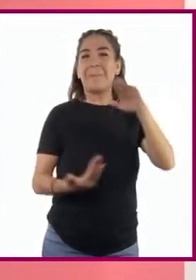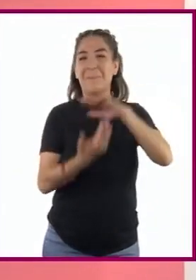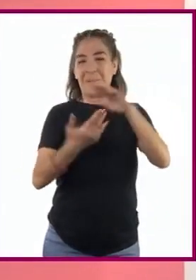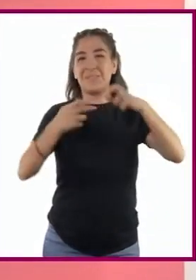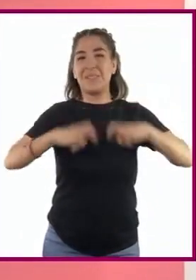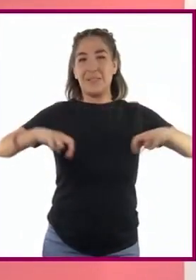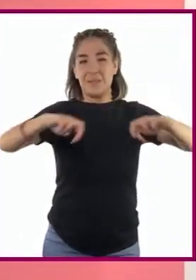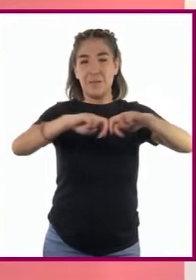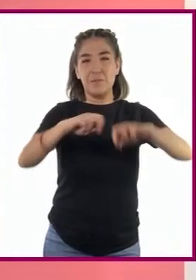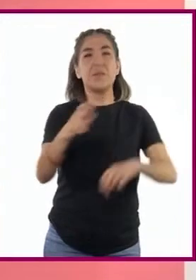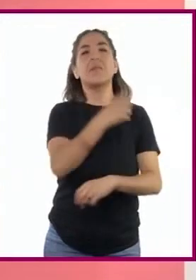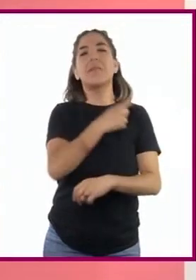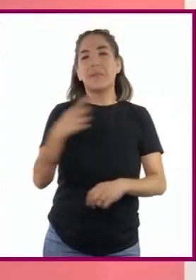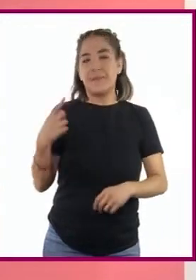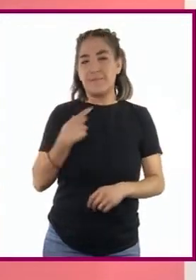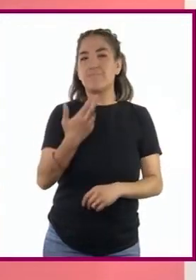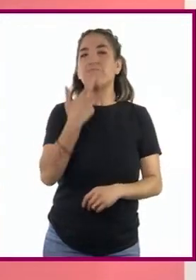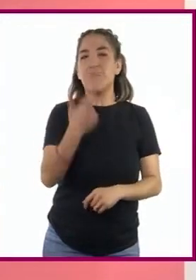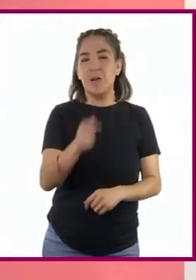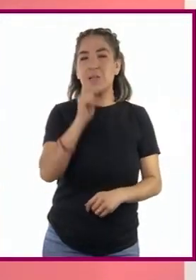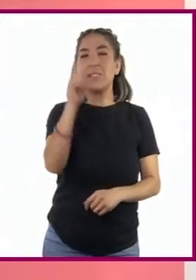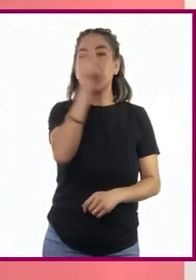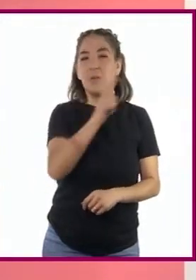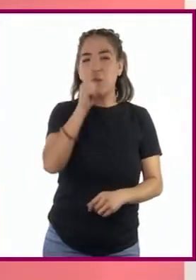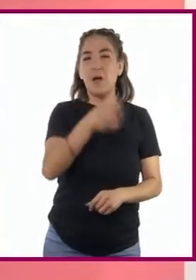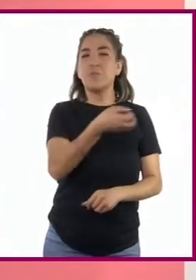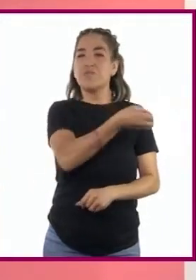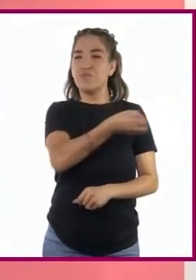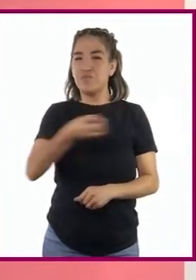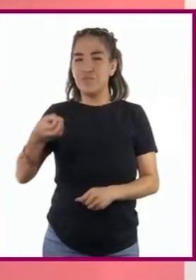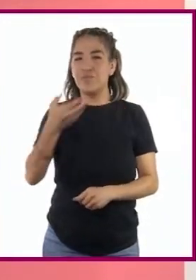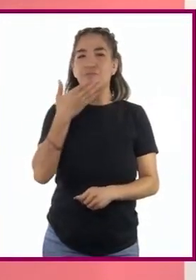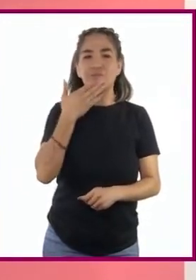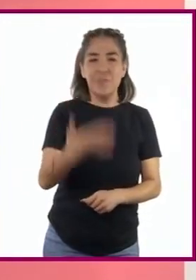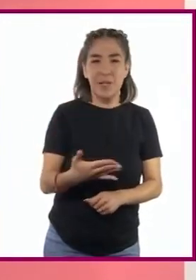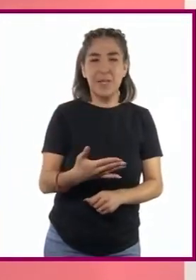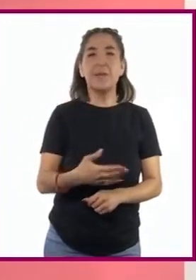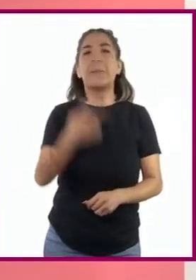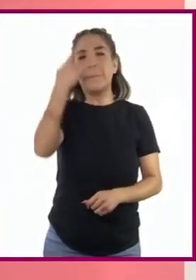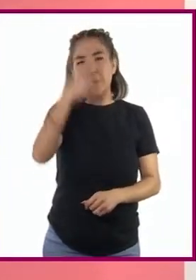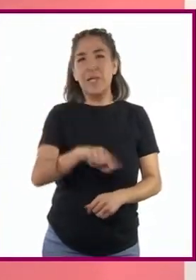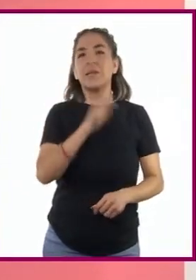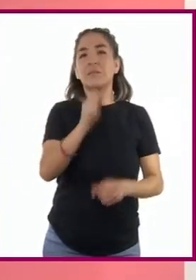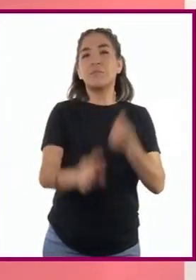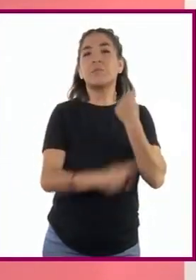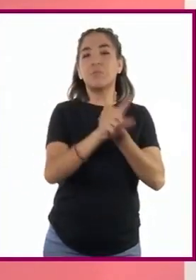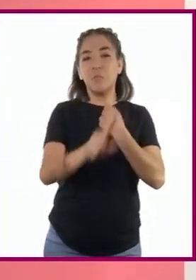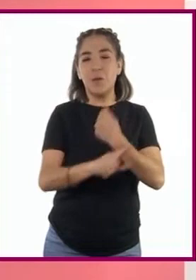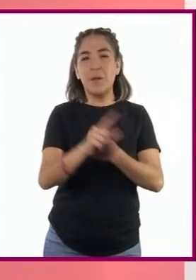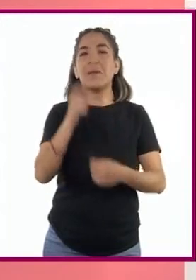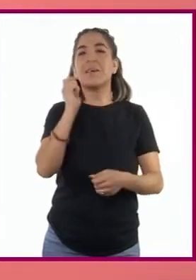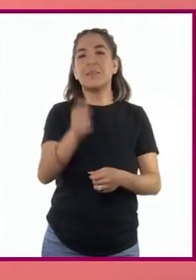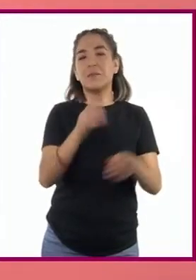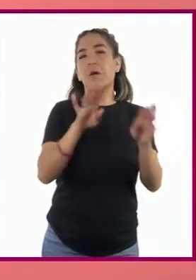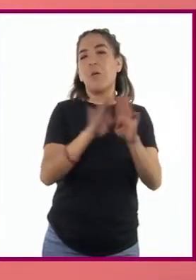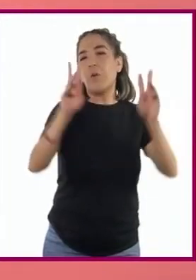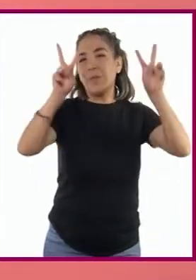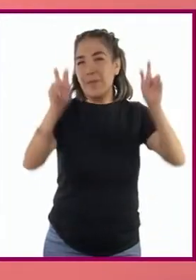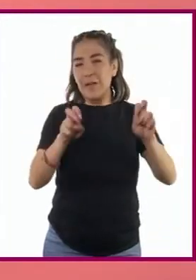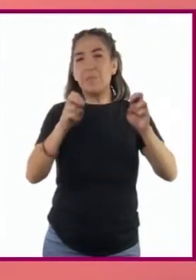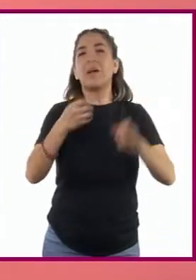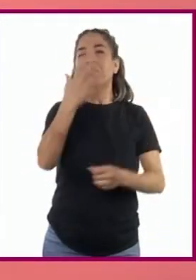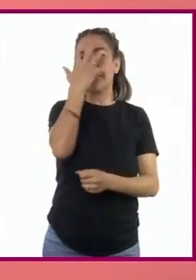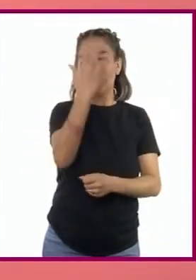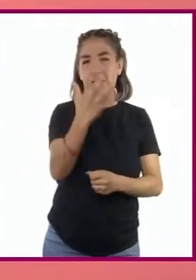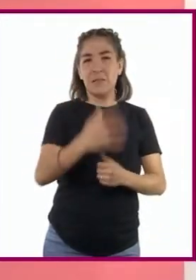redondas, es preferible usar el lenguaje formal, el cual es para situaciones más serias. En una